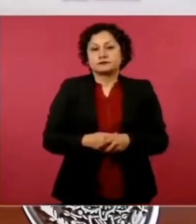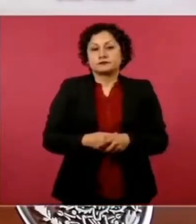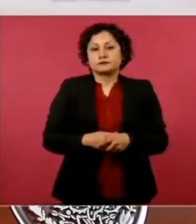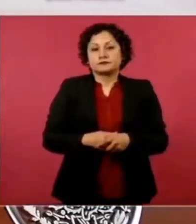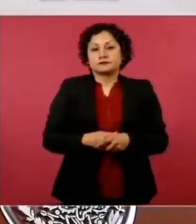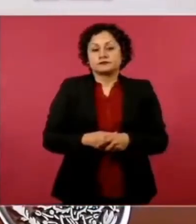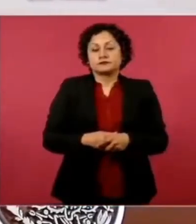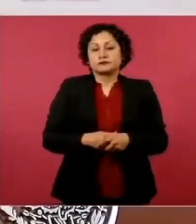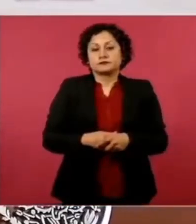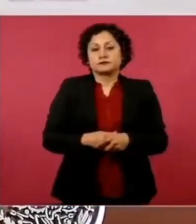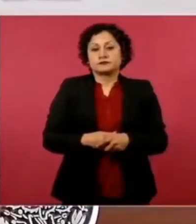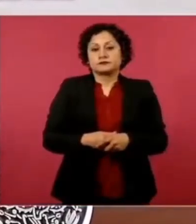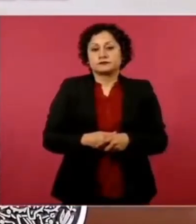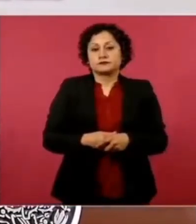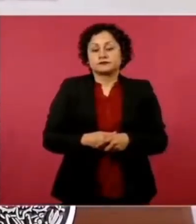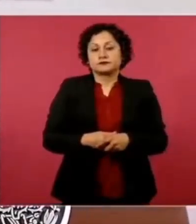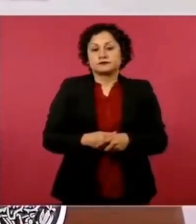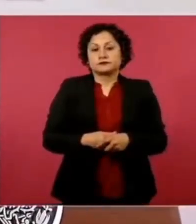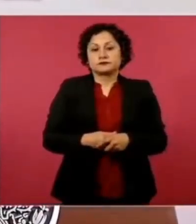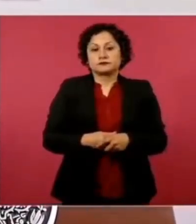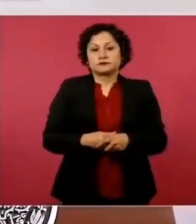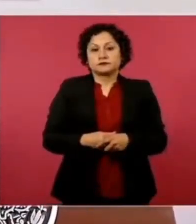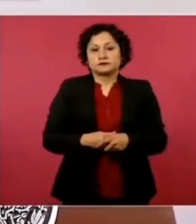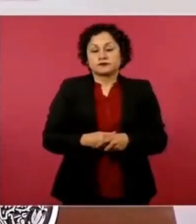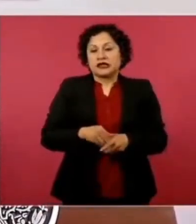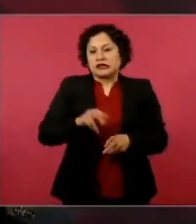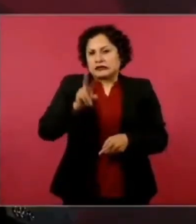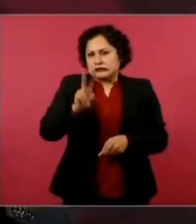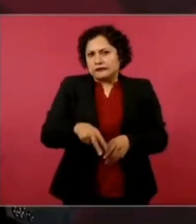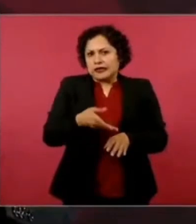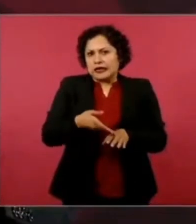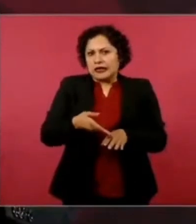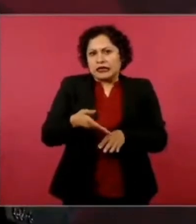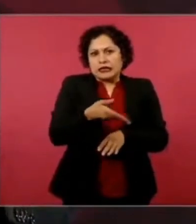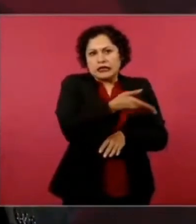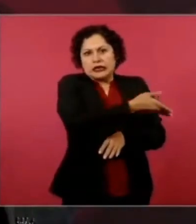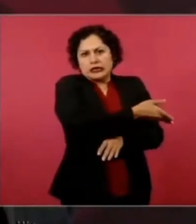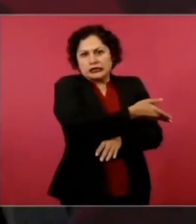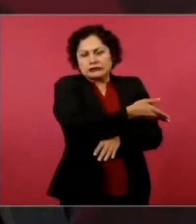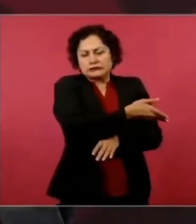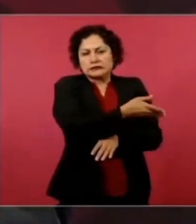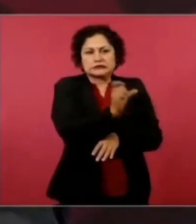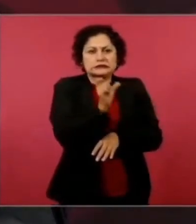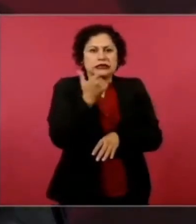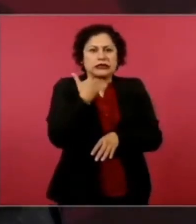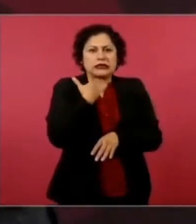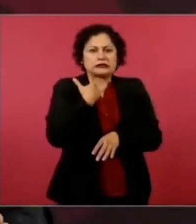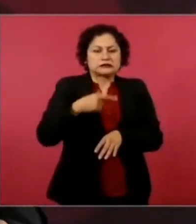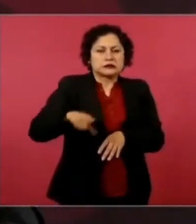no se atendía, no se enfrentaba.